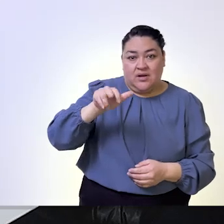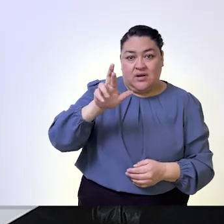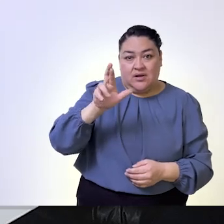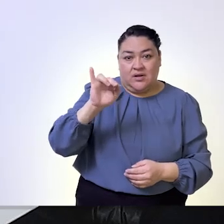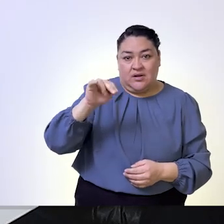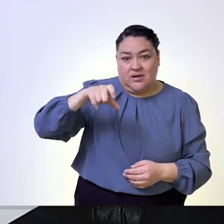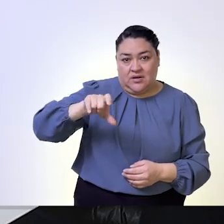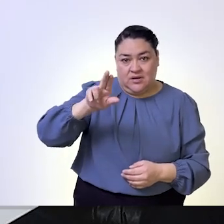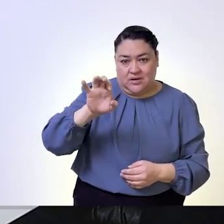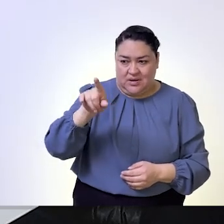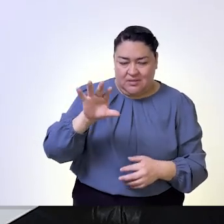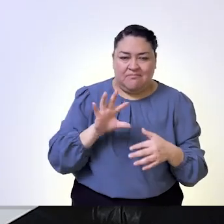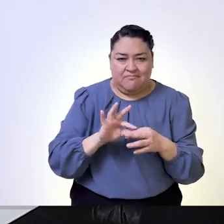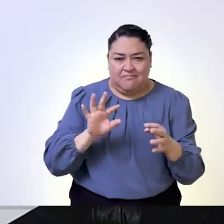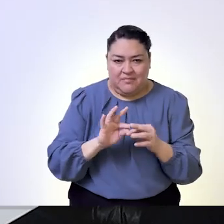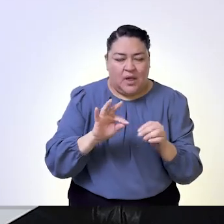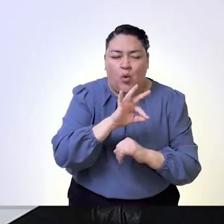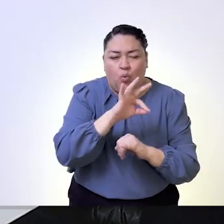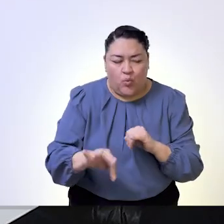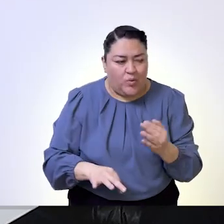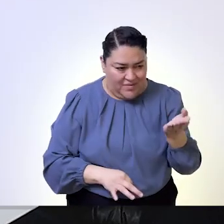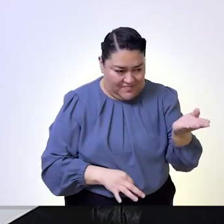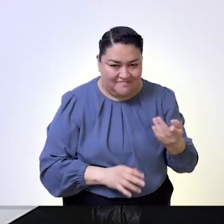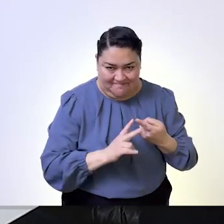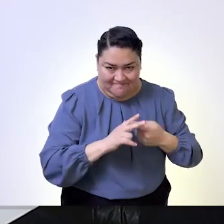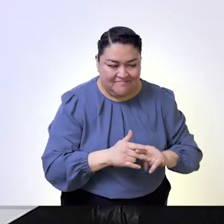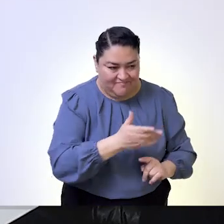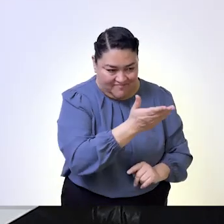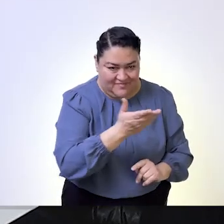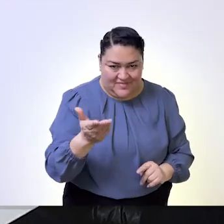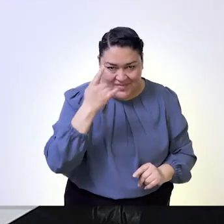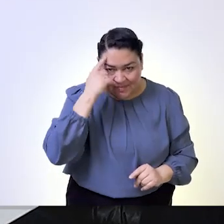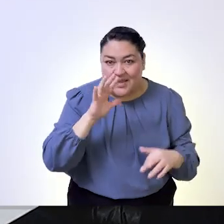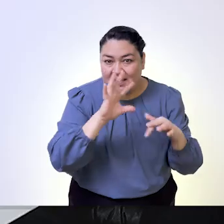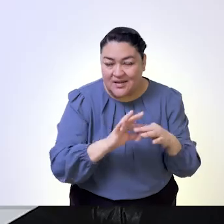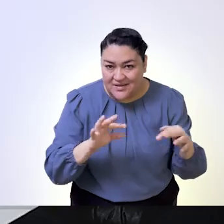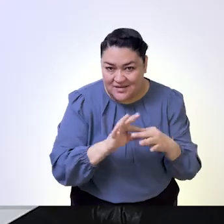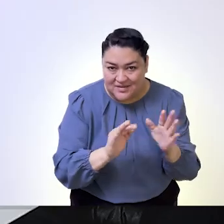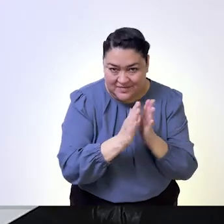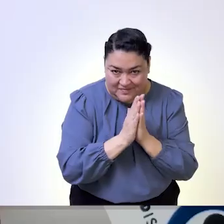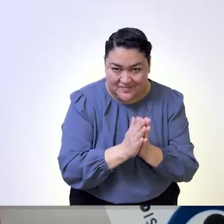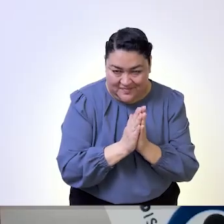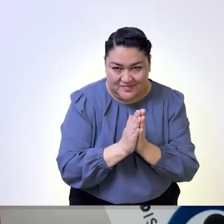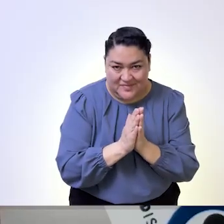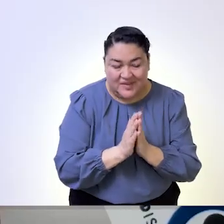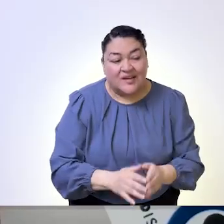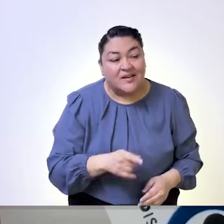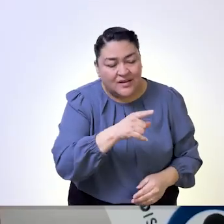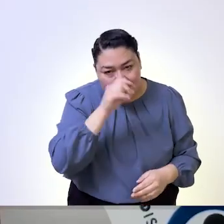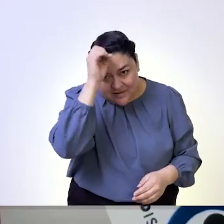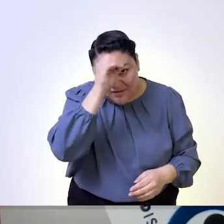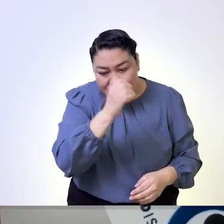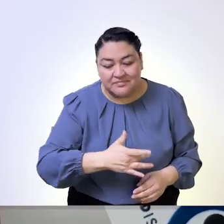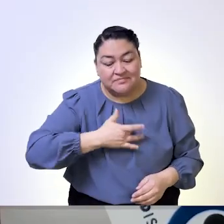final acerca de lo que nos han platicado previamente. Entonces damos paso contigo, Julia, para que nos puedas pues compartir